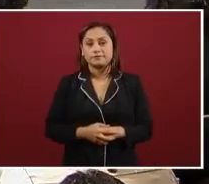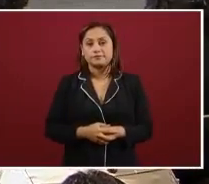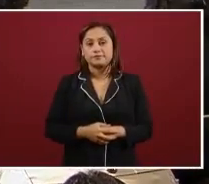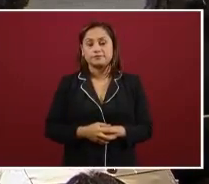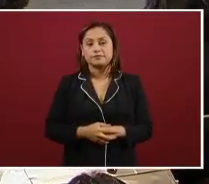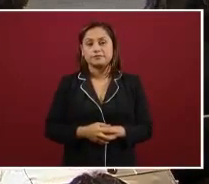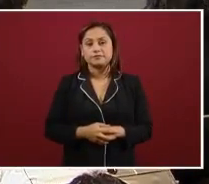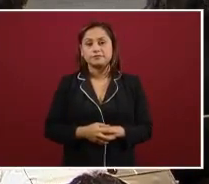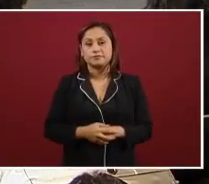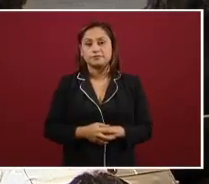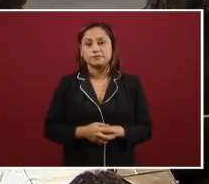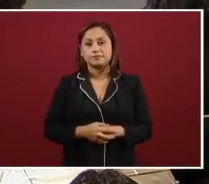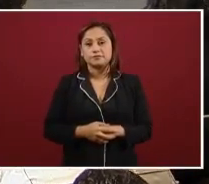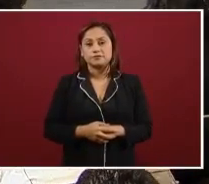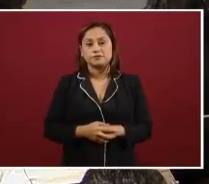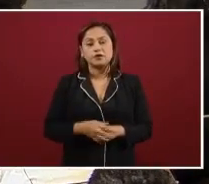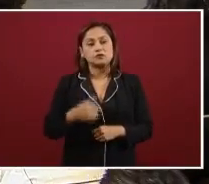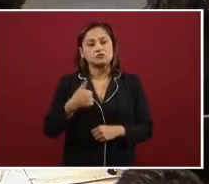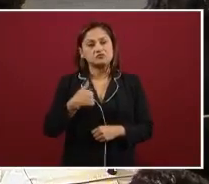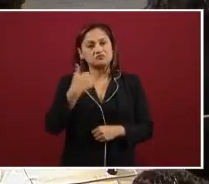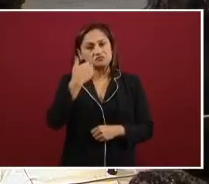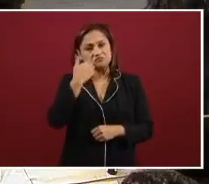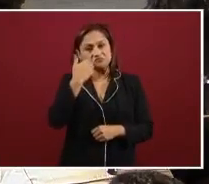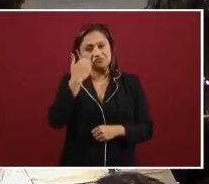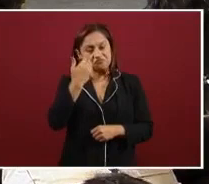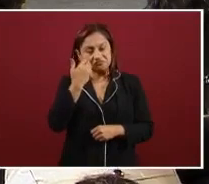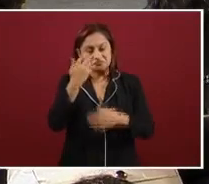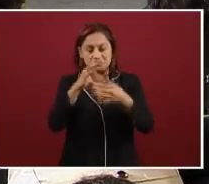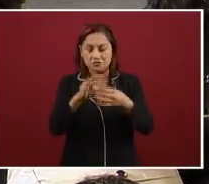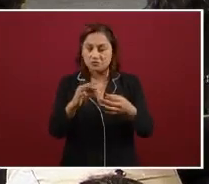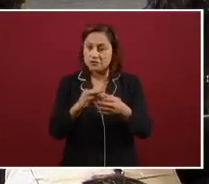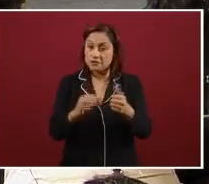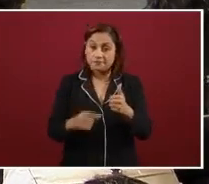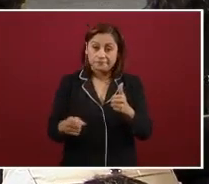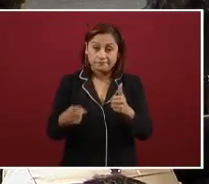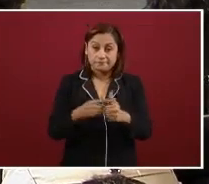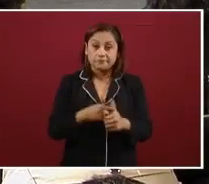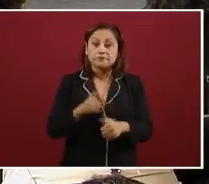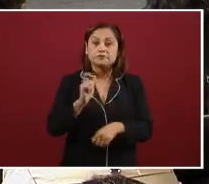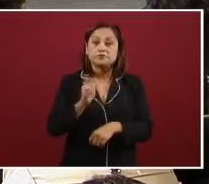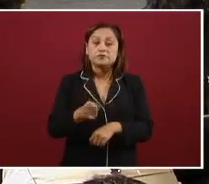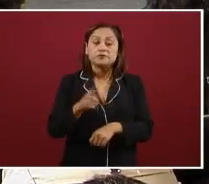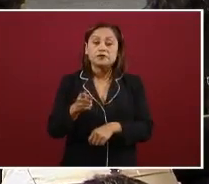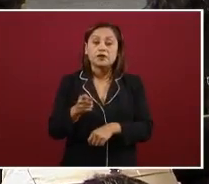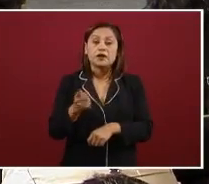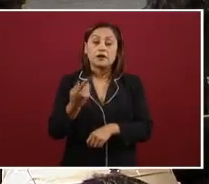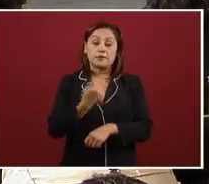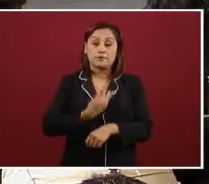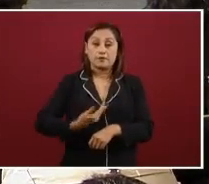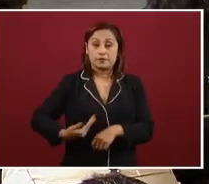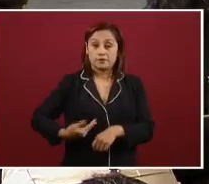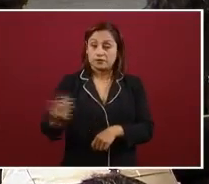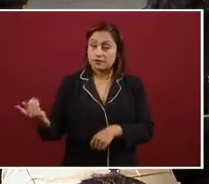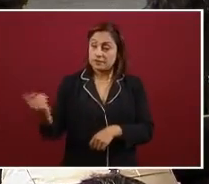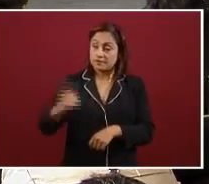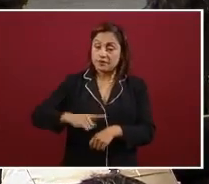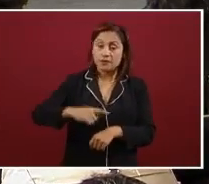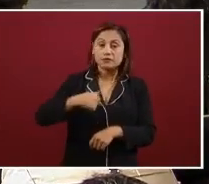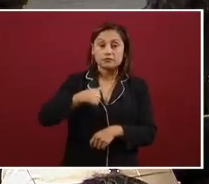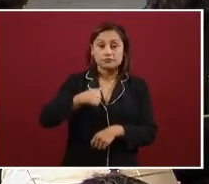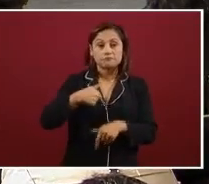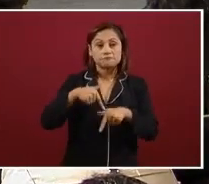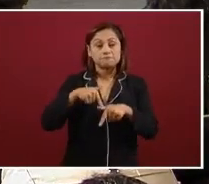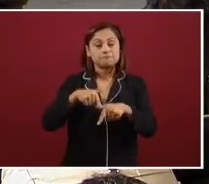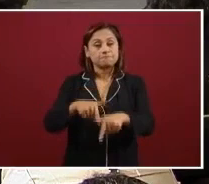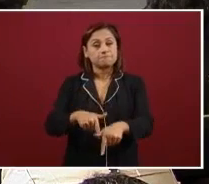Como primera instancia, me gustaría decirles que, siguiendo la instrucción del señor presidente,